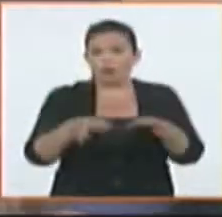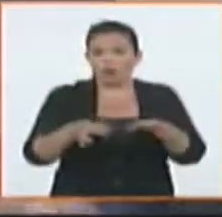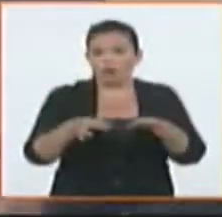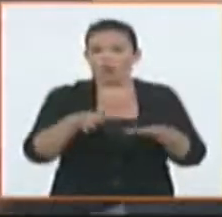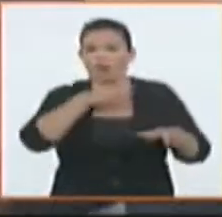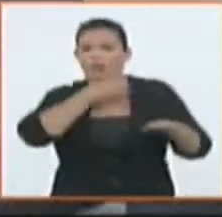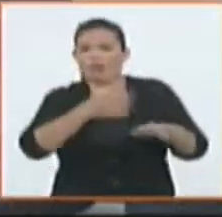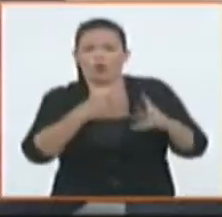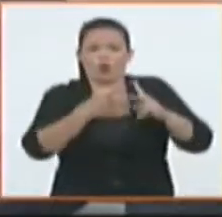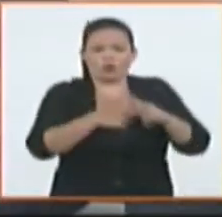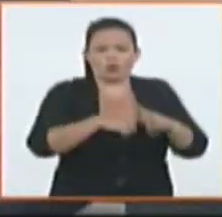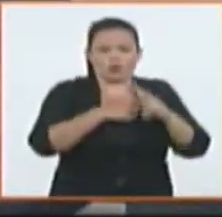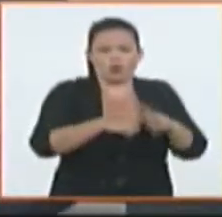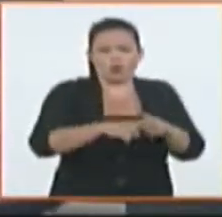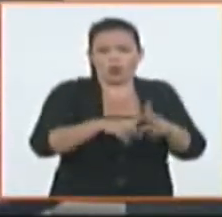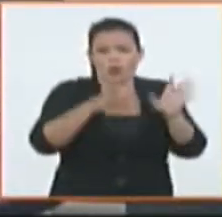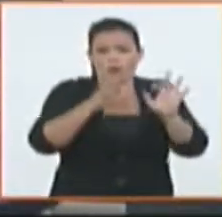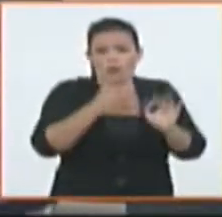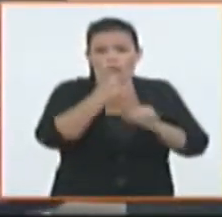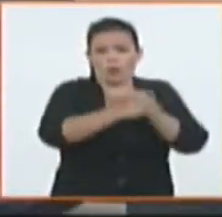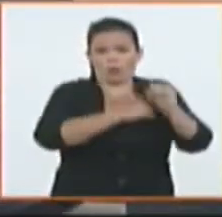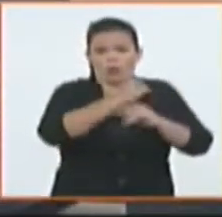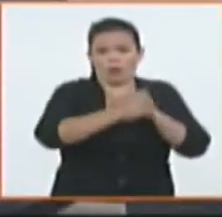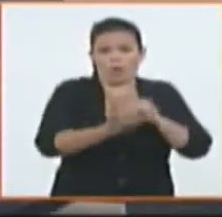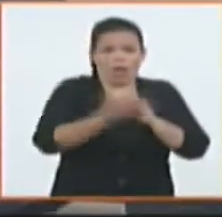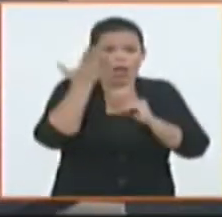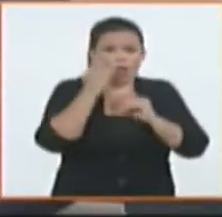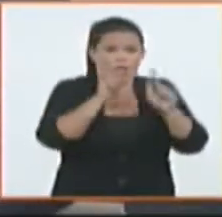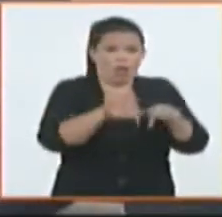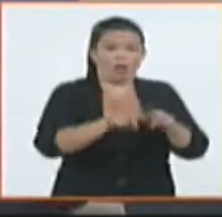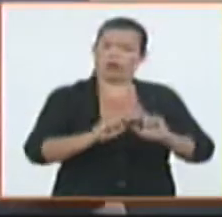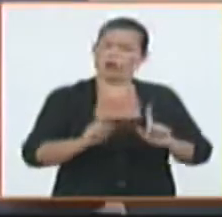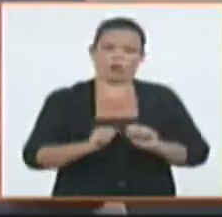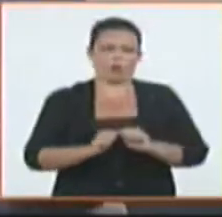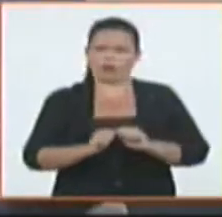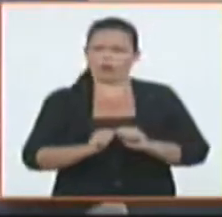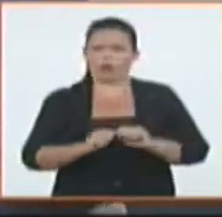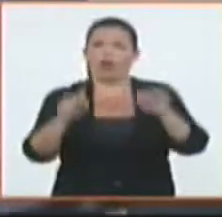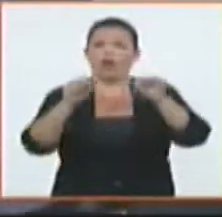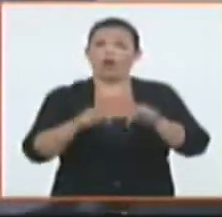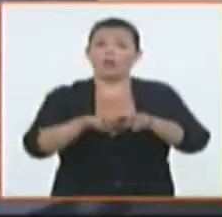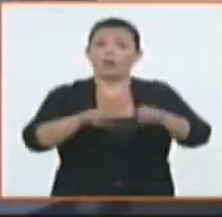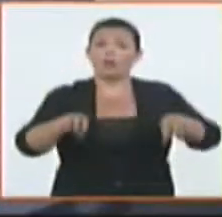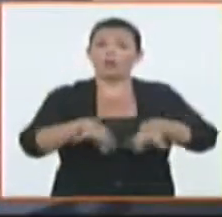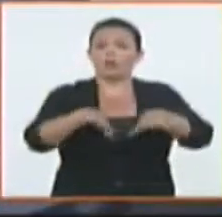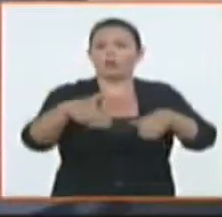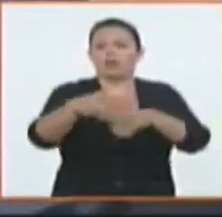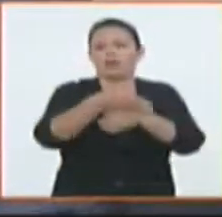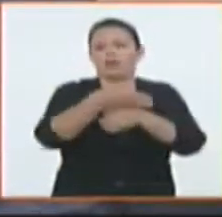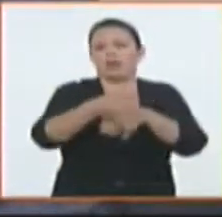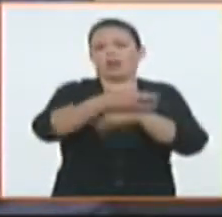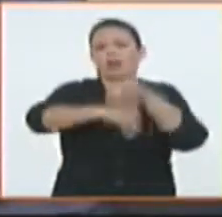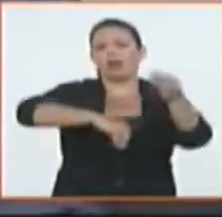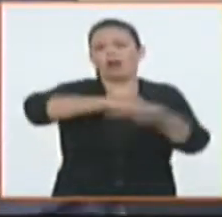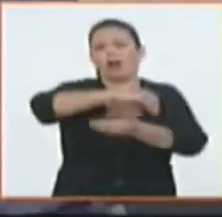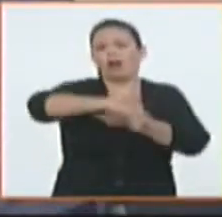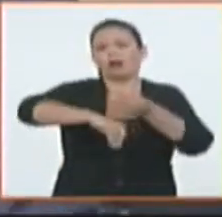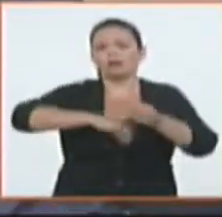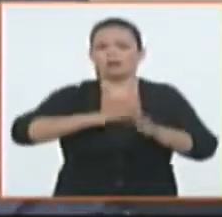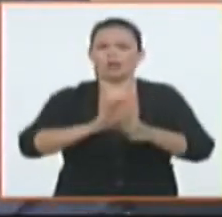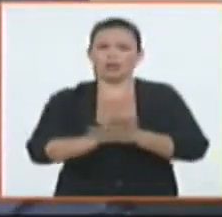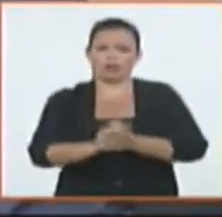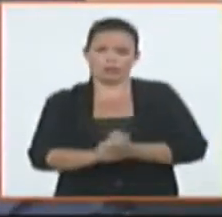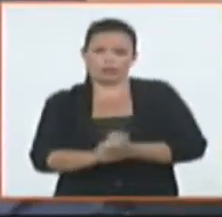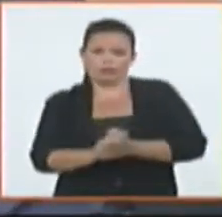otro momento, porque ha cambiado el mundo y hay otros elementos. Ahora, ¿dónde rompemos con principios revolucionarios? Ahí no hay